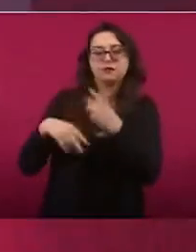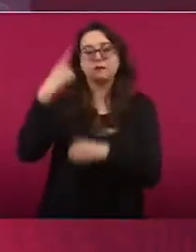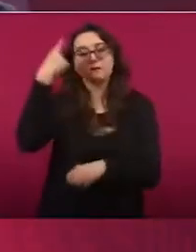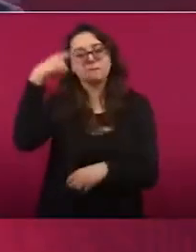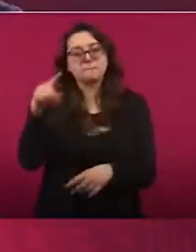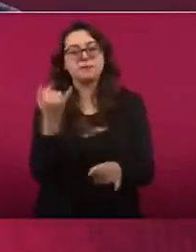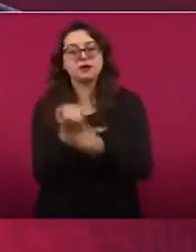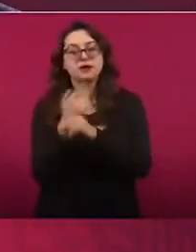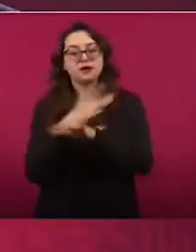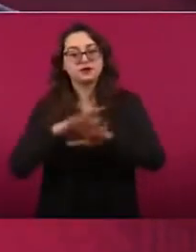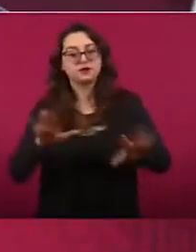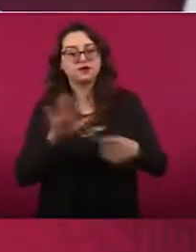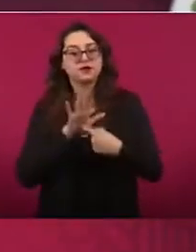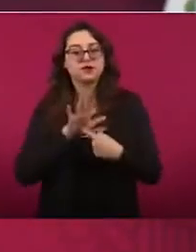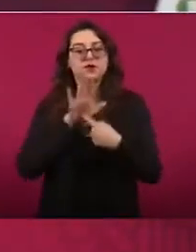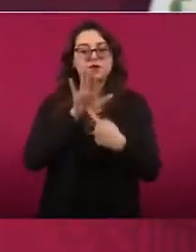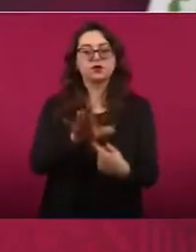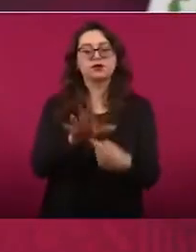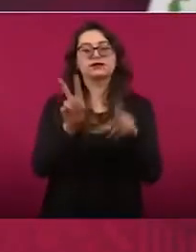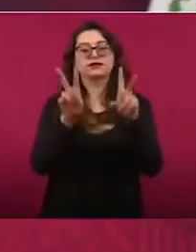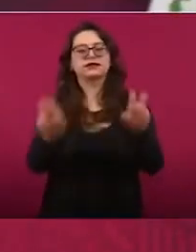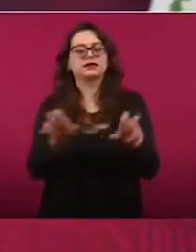nos van a informar